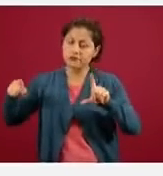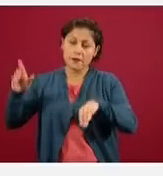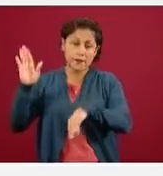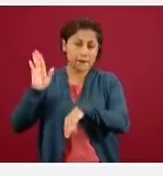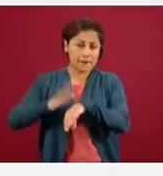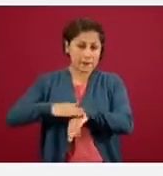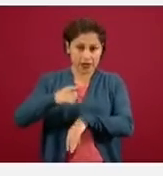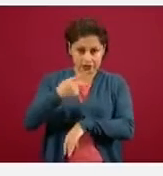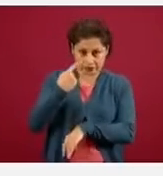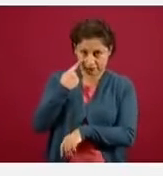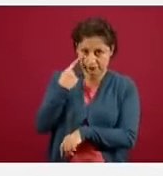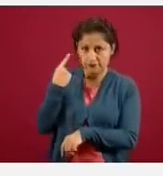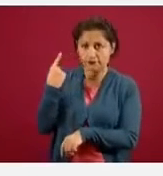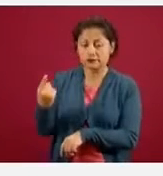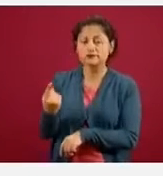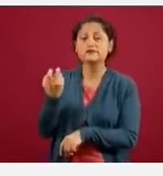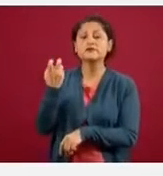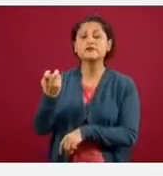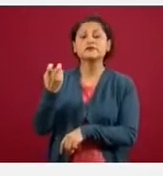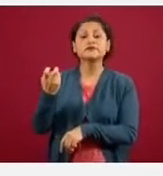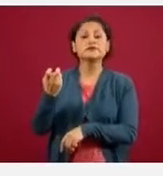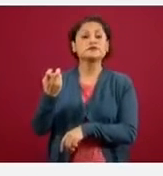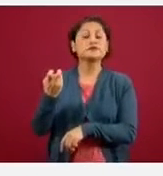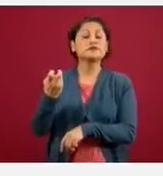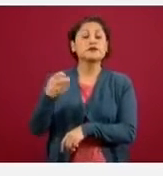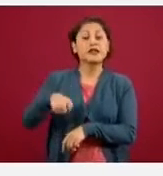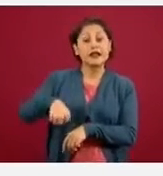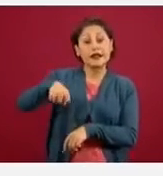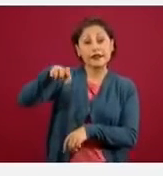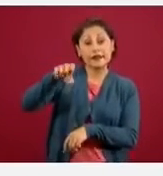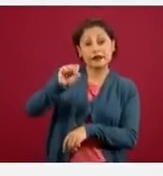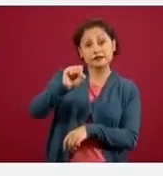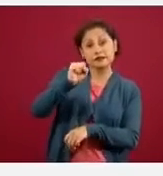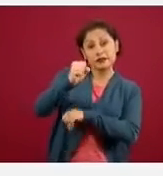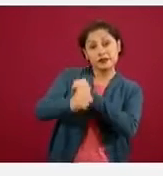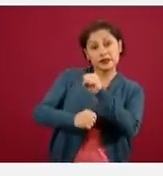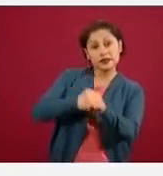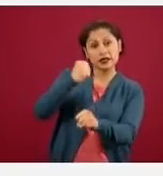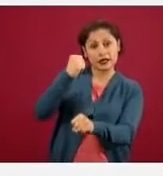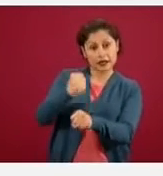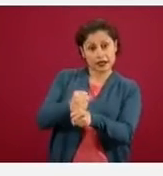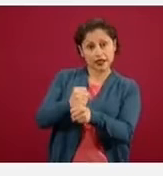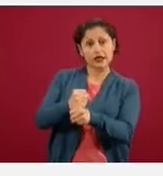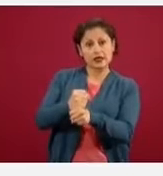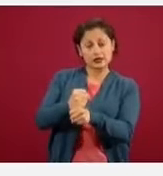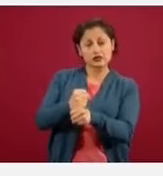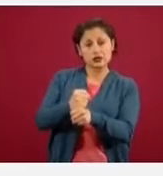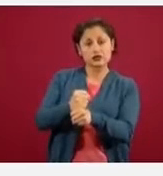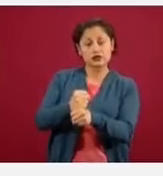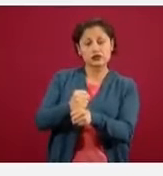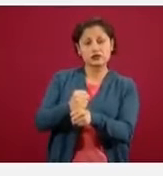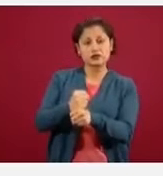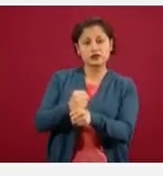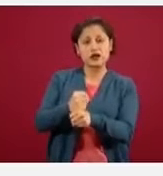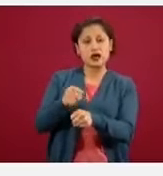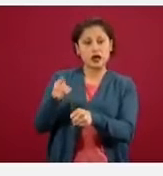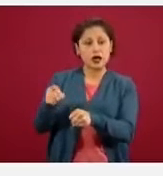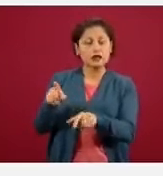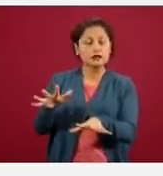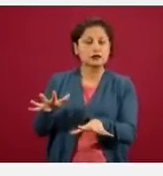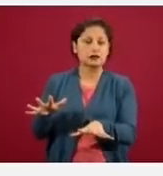cómo precisamente en el grupo de edad que inicia a los 60 años es donde vemos un